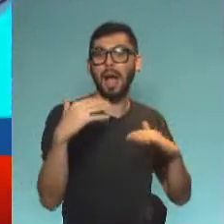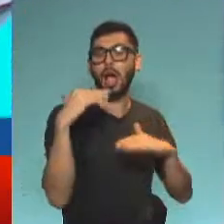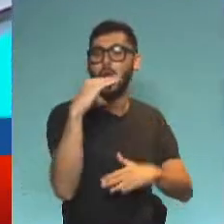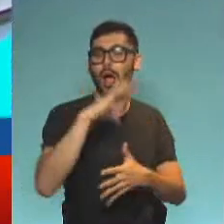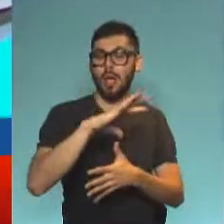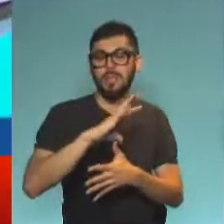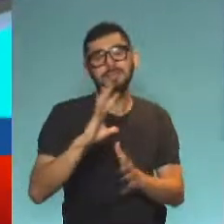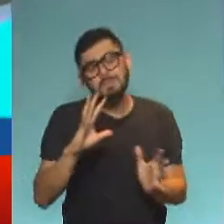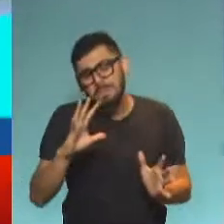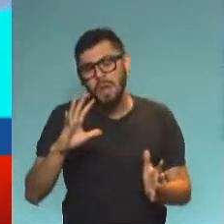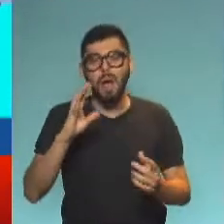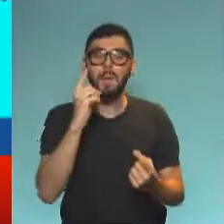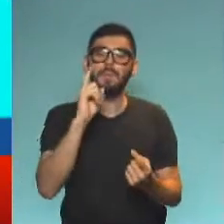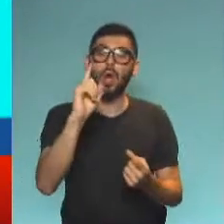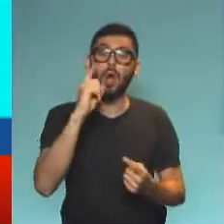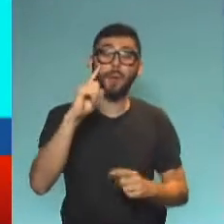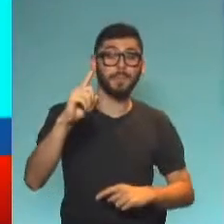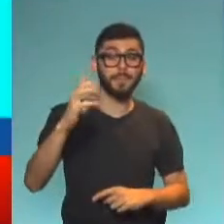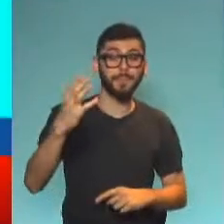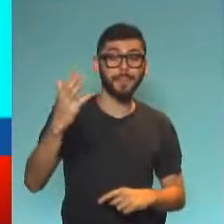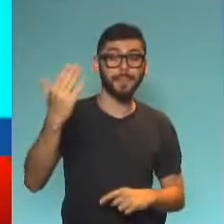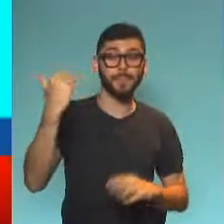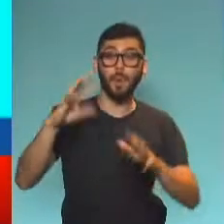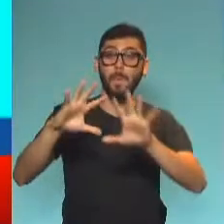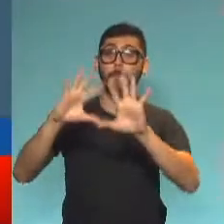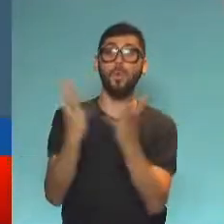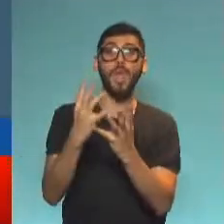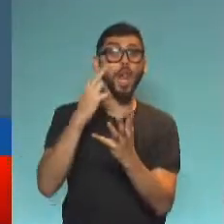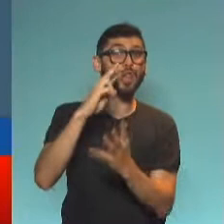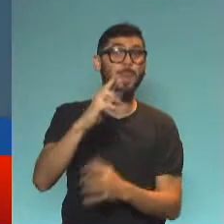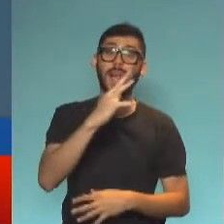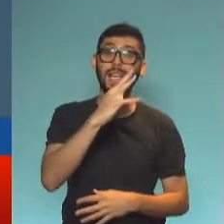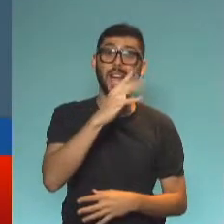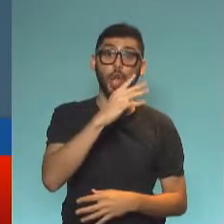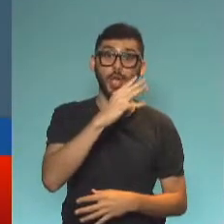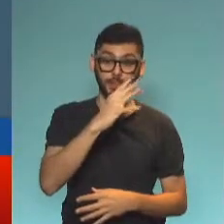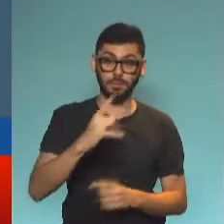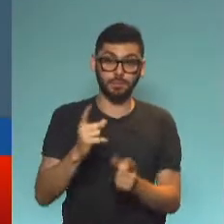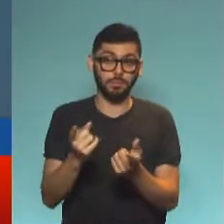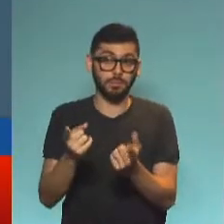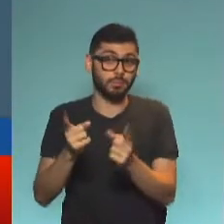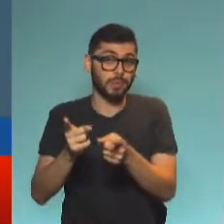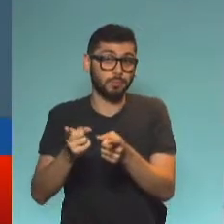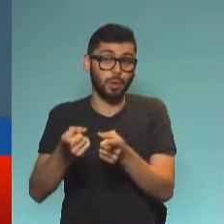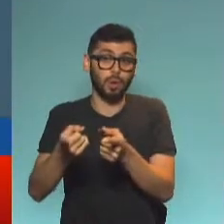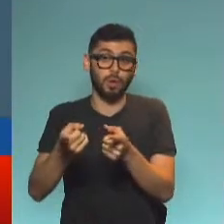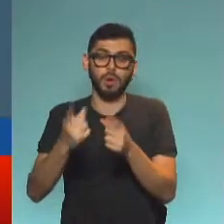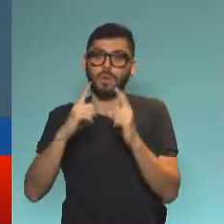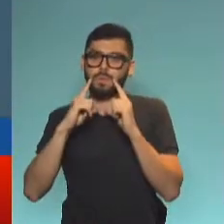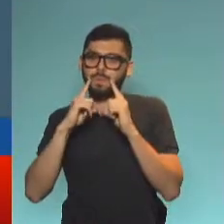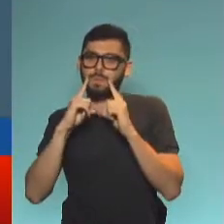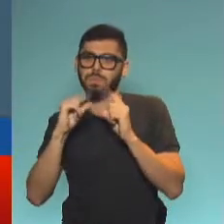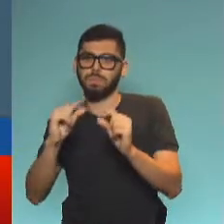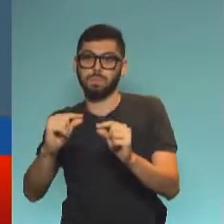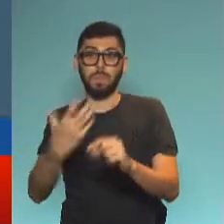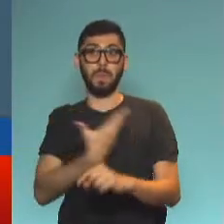podemos conversar también, el tema de lo que pasó en su momento con el Mundial del 2014, con las críticas también a lo que pasaba en ese momento